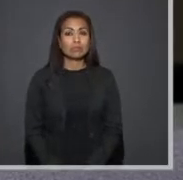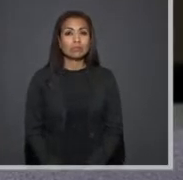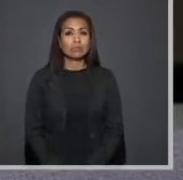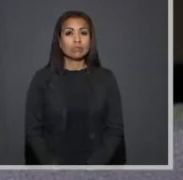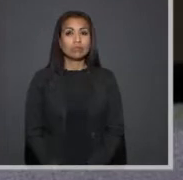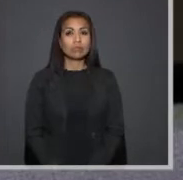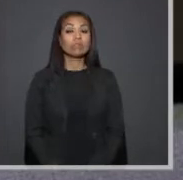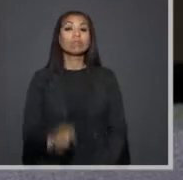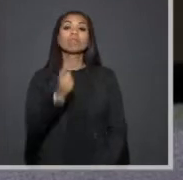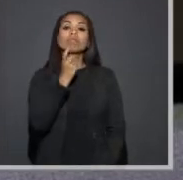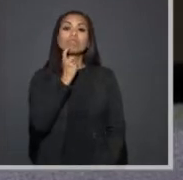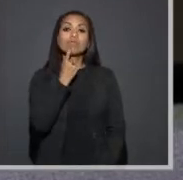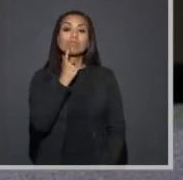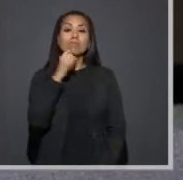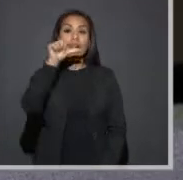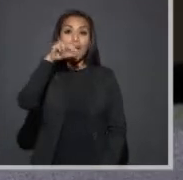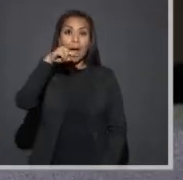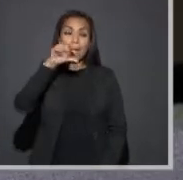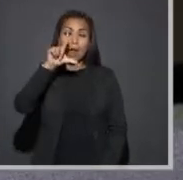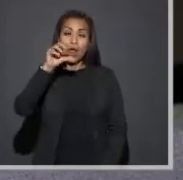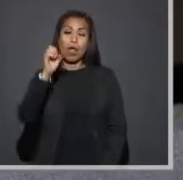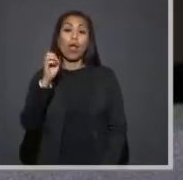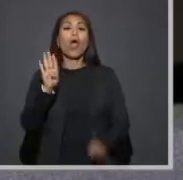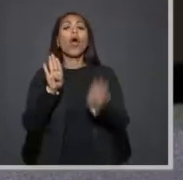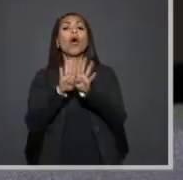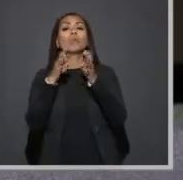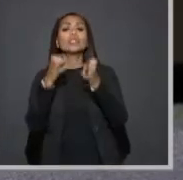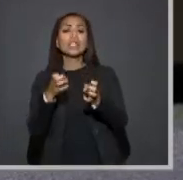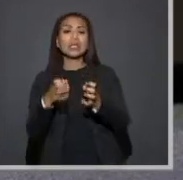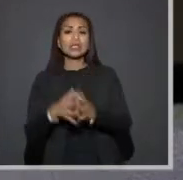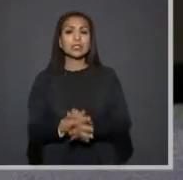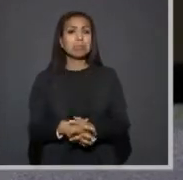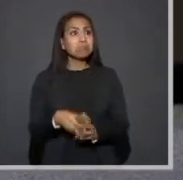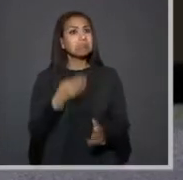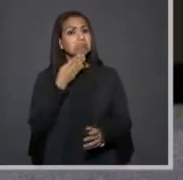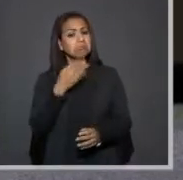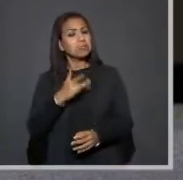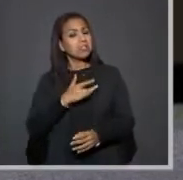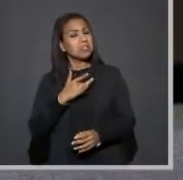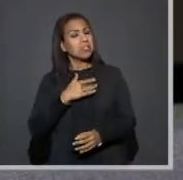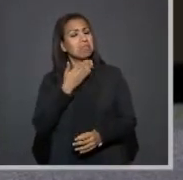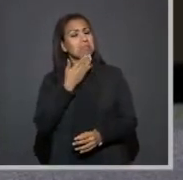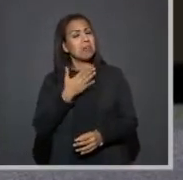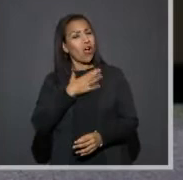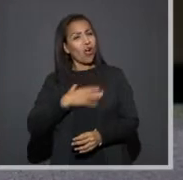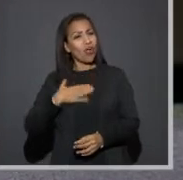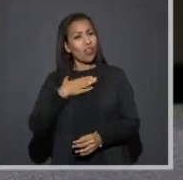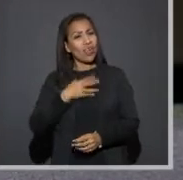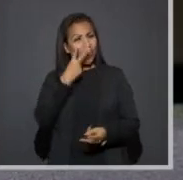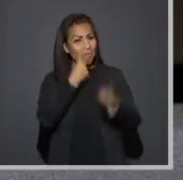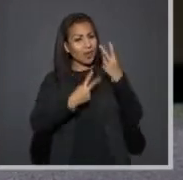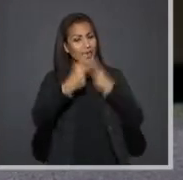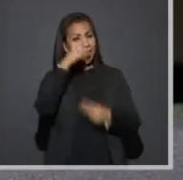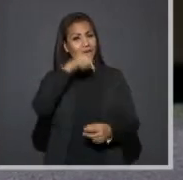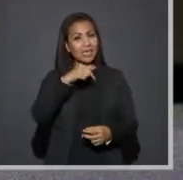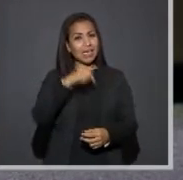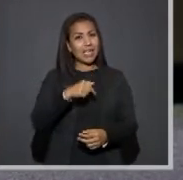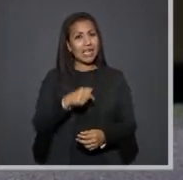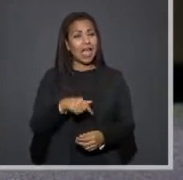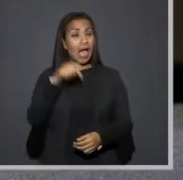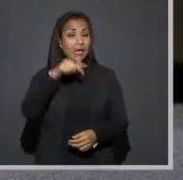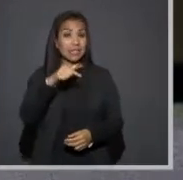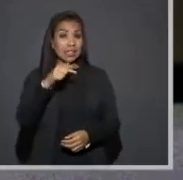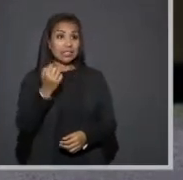Andrés Manuel, ¿cómo estás? Muy bien, muy bien. Muy contento de estar aquí en esta institución